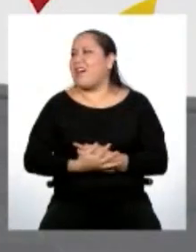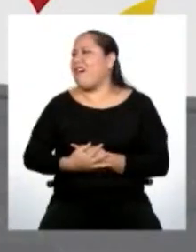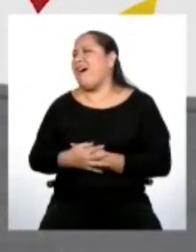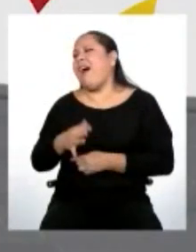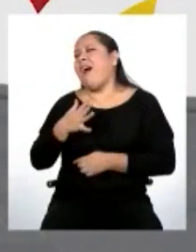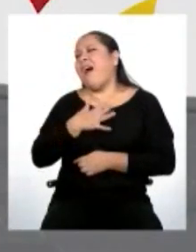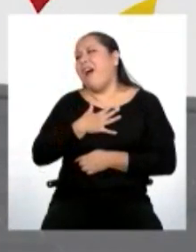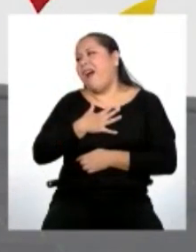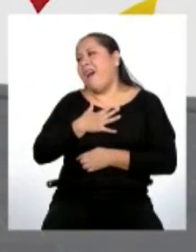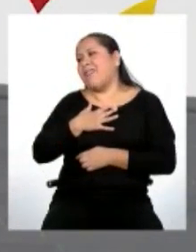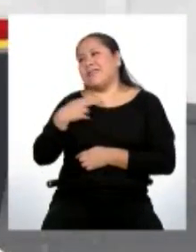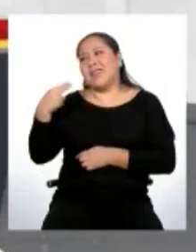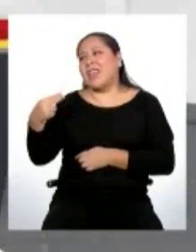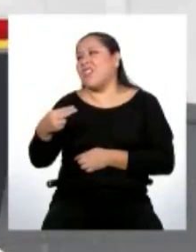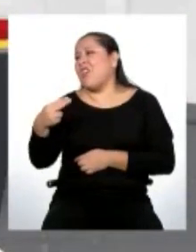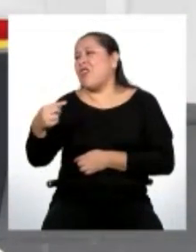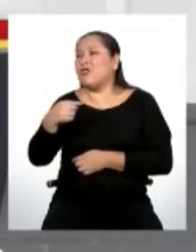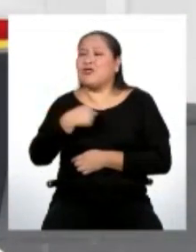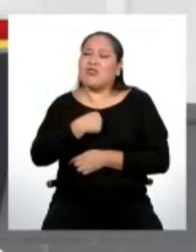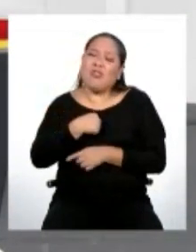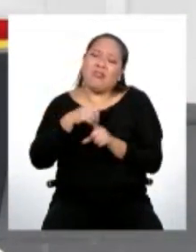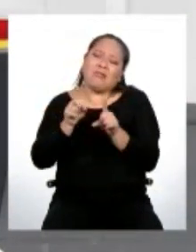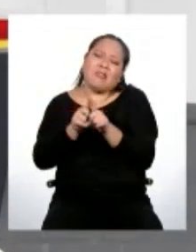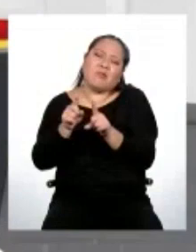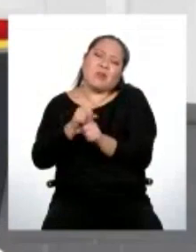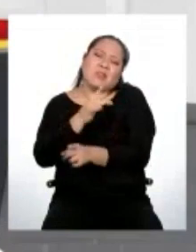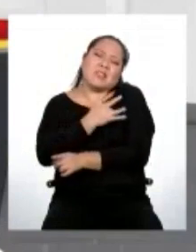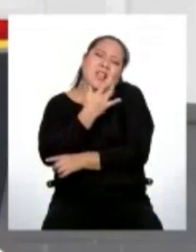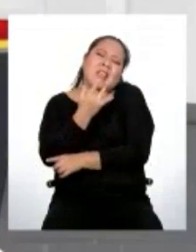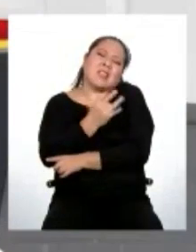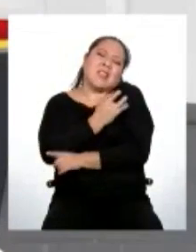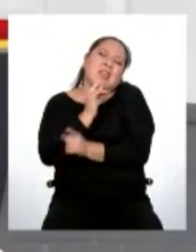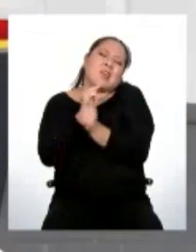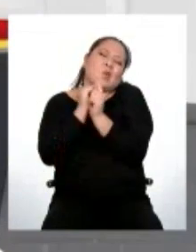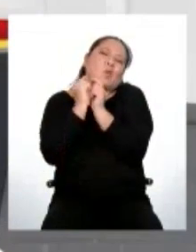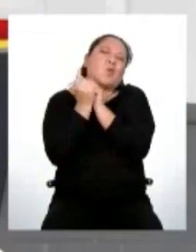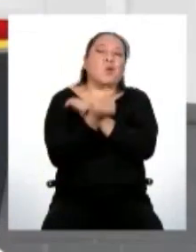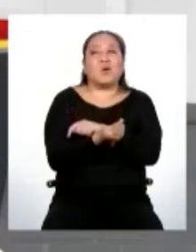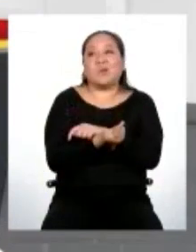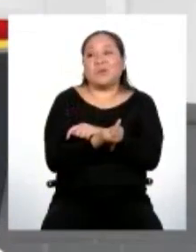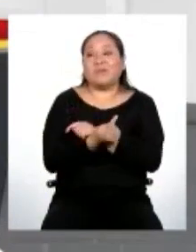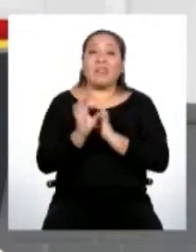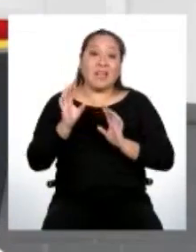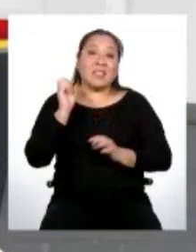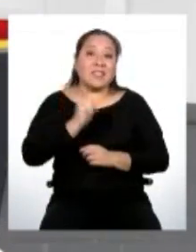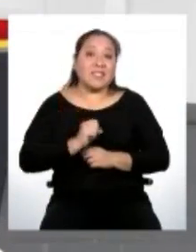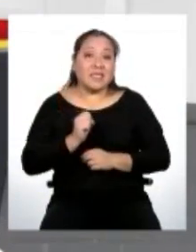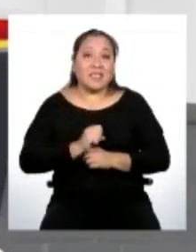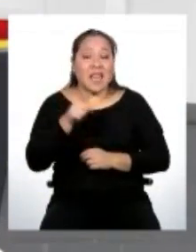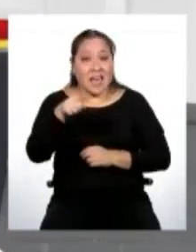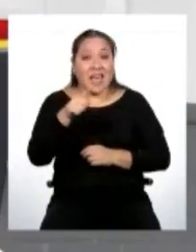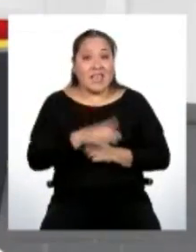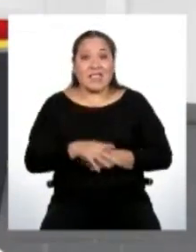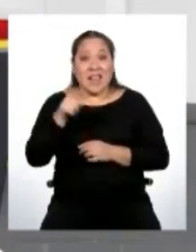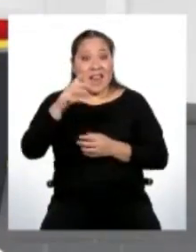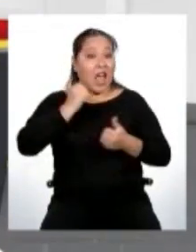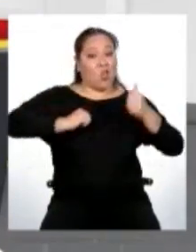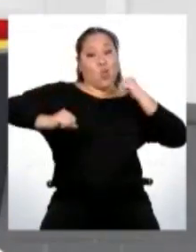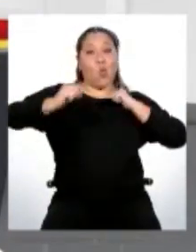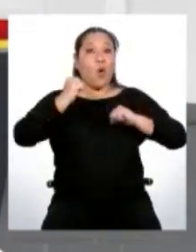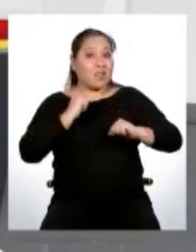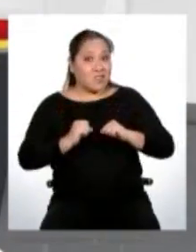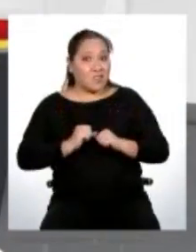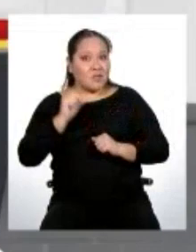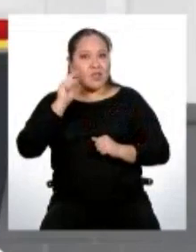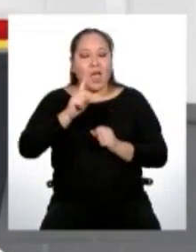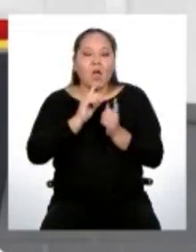querida hidrógeno, yo también sentí que me transformaba. Y bueno, de eso se trata la actuación,